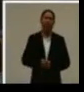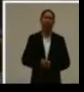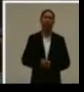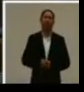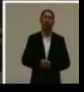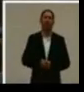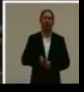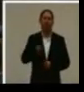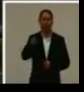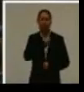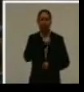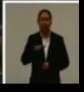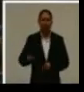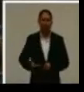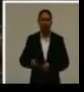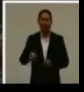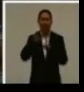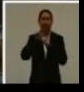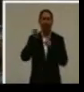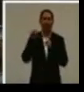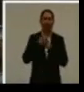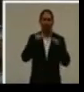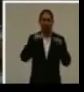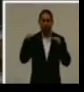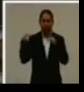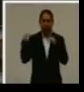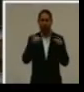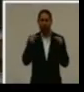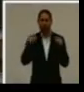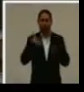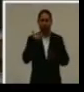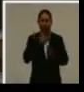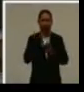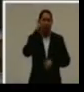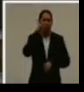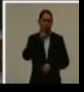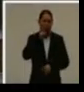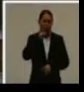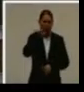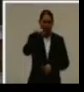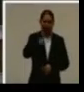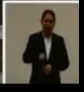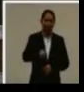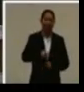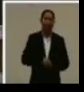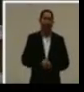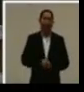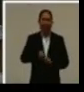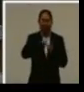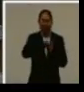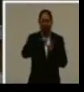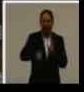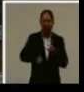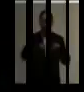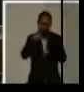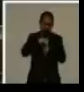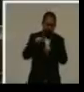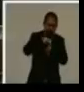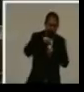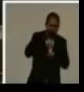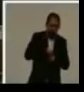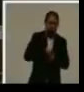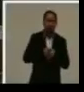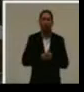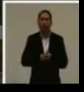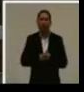Igualdad de Género y presidenta de la Comisión contra la Violencia Política de las Mujeres, que esta legislatura tiene como ejemplo nacional. Se